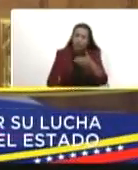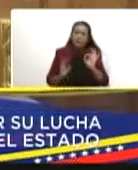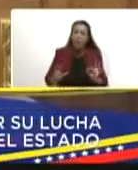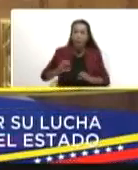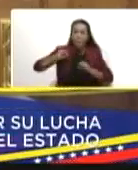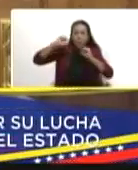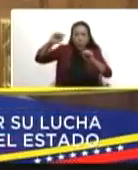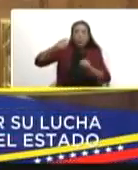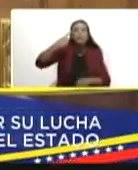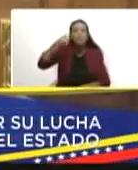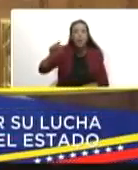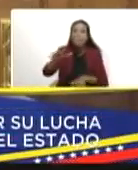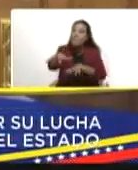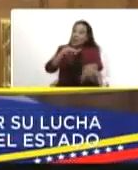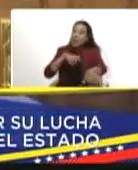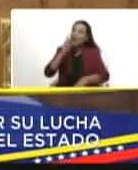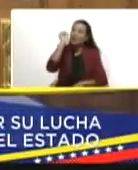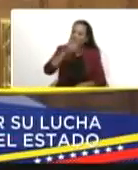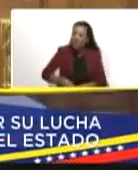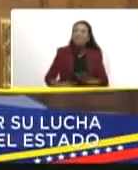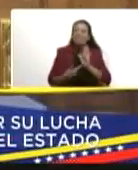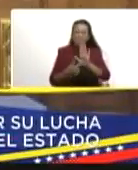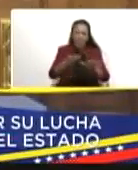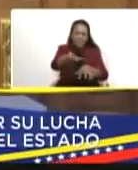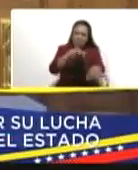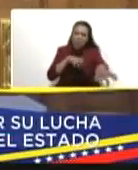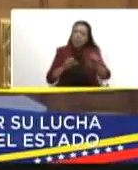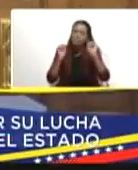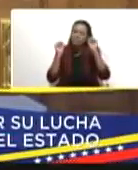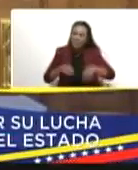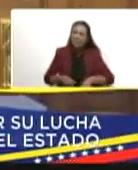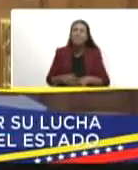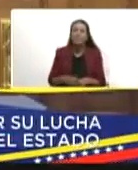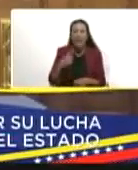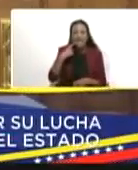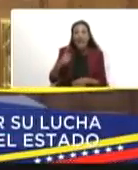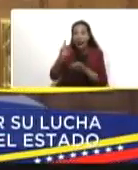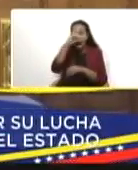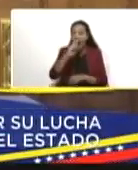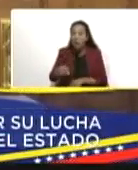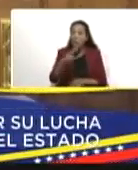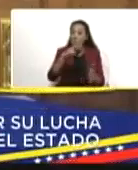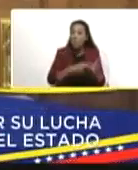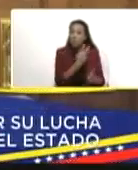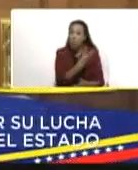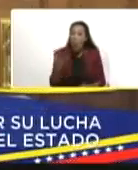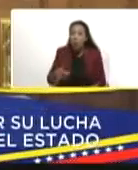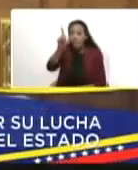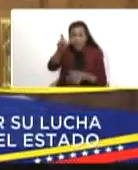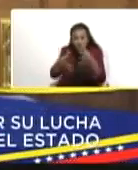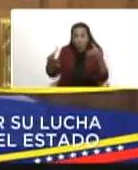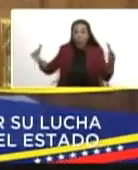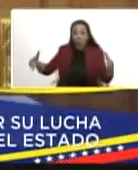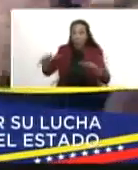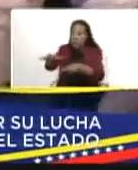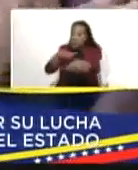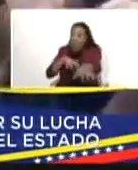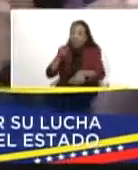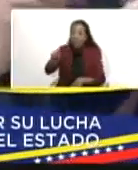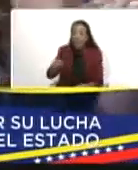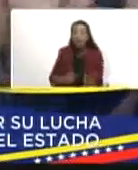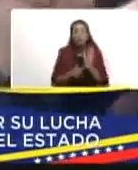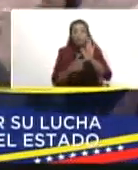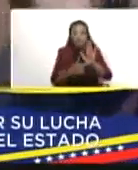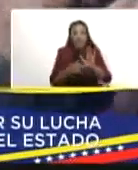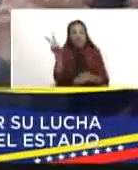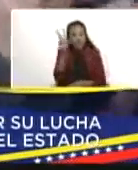Patriotas somos mayoría somos más y este es el año de visibilizar esa inmensa tarea